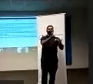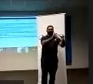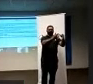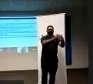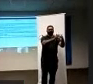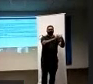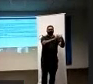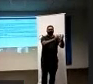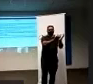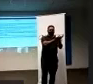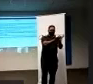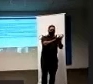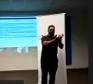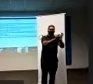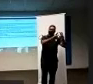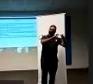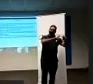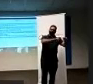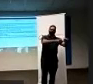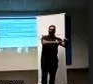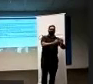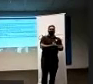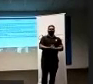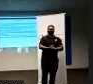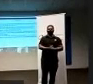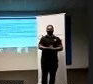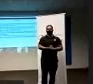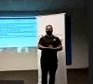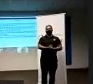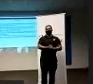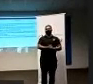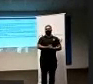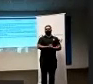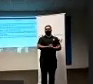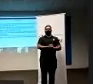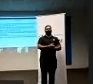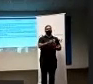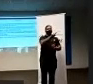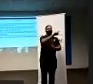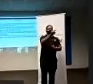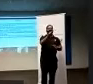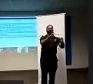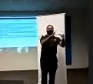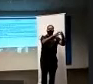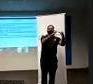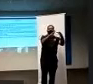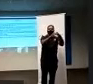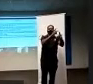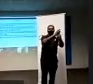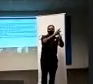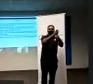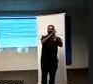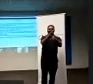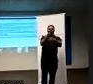la aparición de COVID. La población del análisis principal de la eficacia fue conocida como una población protocolo y del placebo,